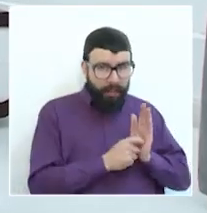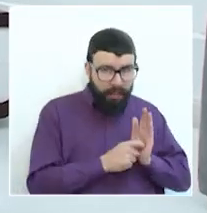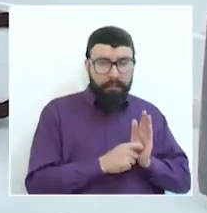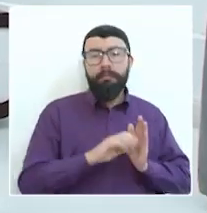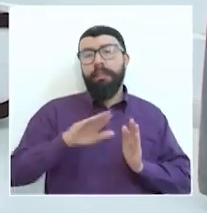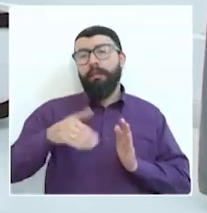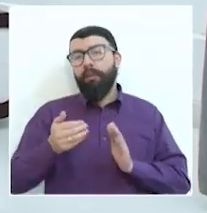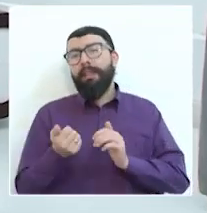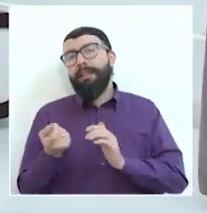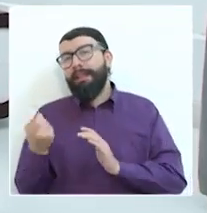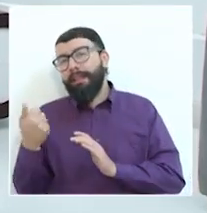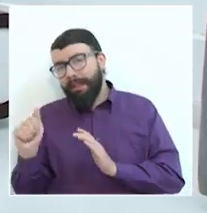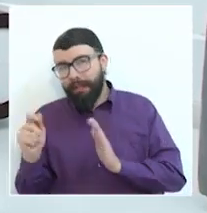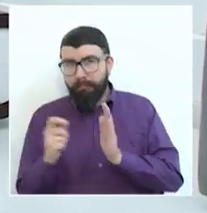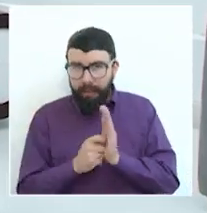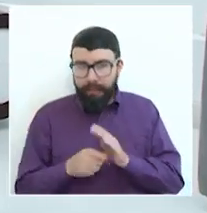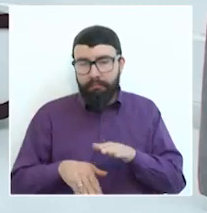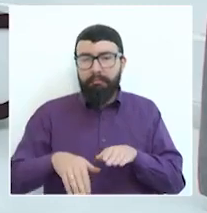por este.